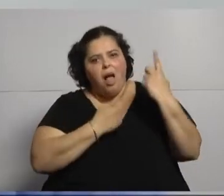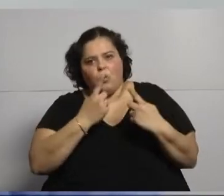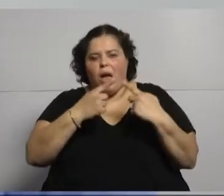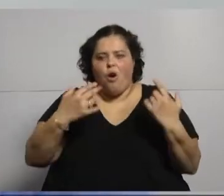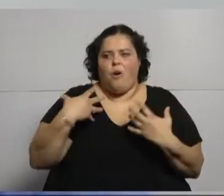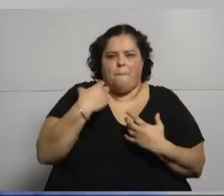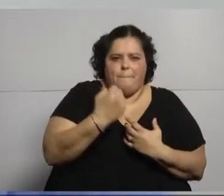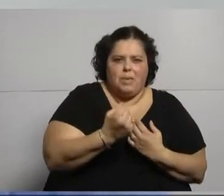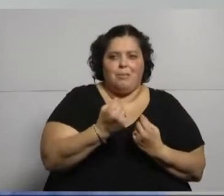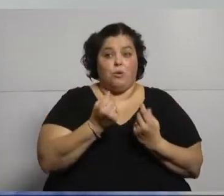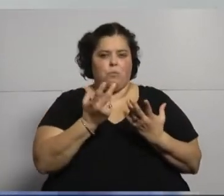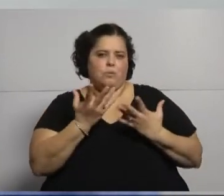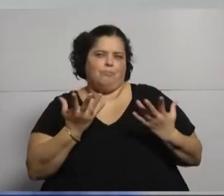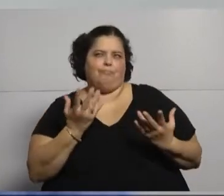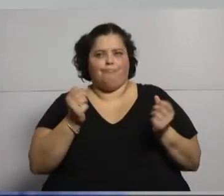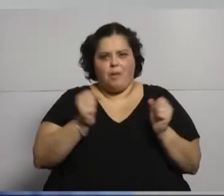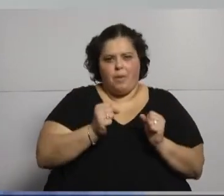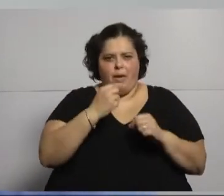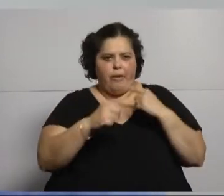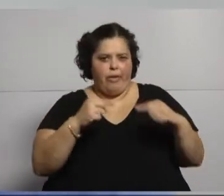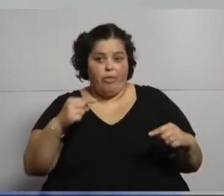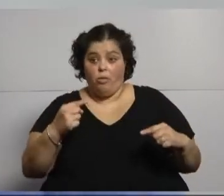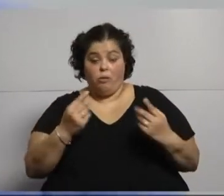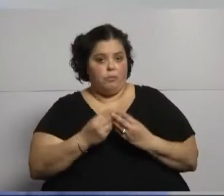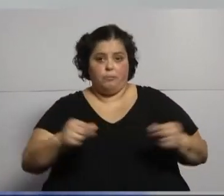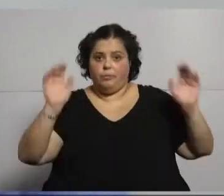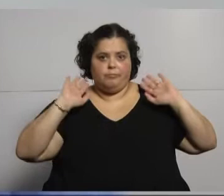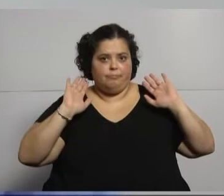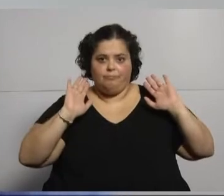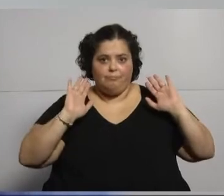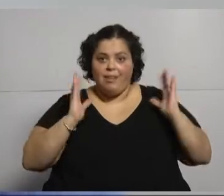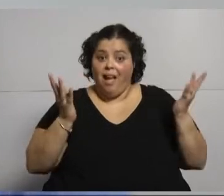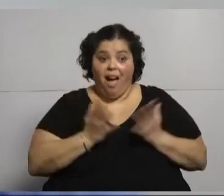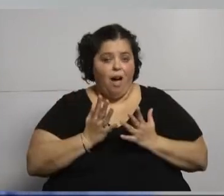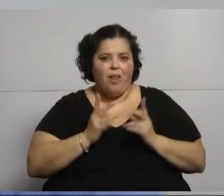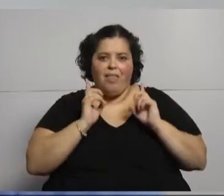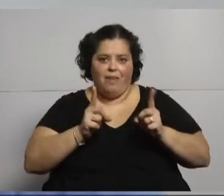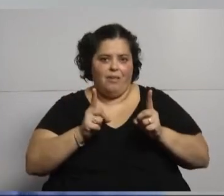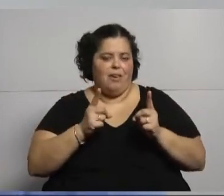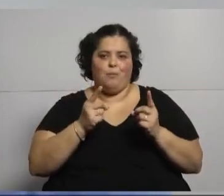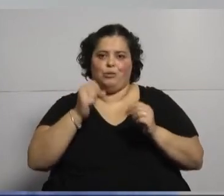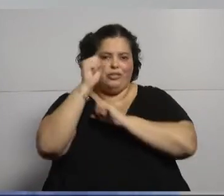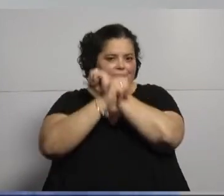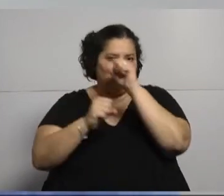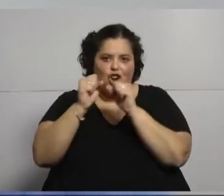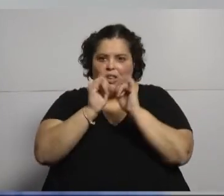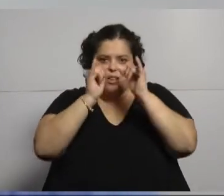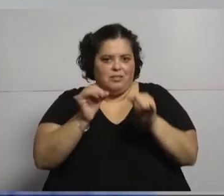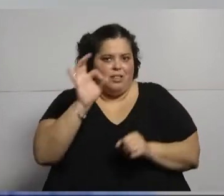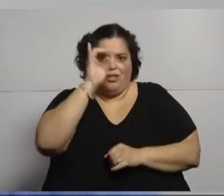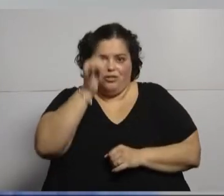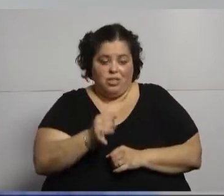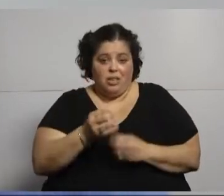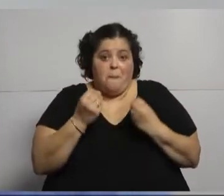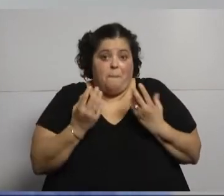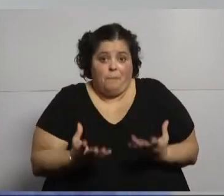mitos alrededor de uso de tecnología en gobierno se derrumbaban en cuestión de horas porque tocaba empezar a usar tecnología para atender a los ciudadanos. Porque efectivamente teníamos el mandato